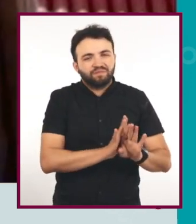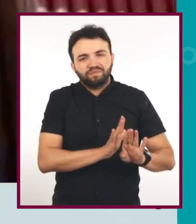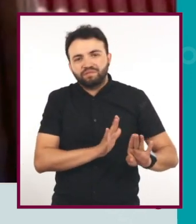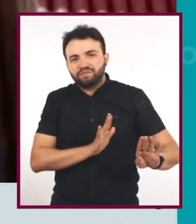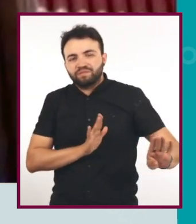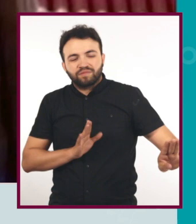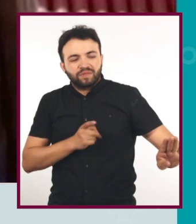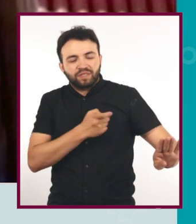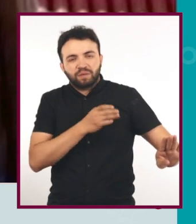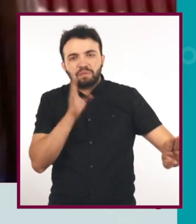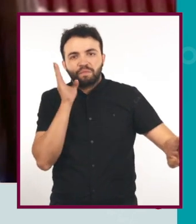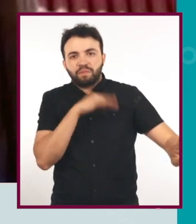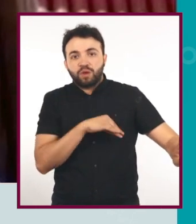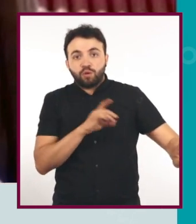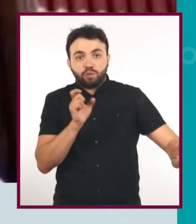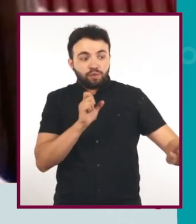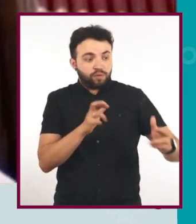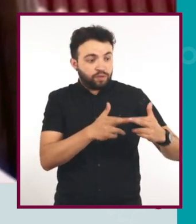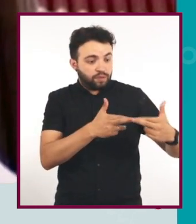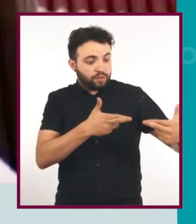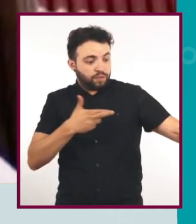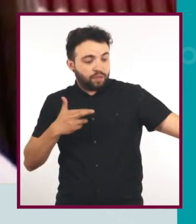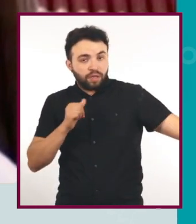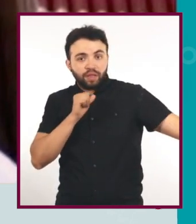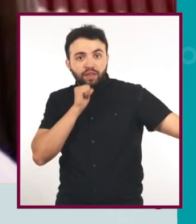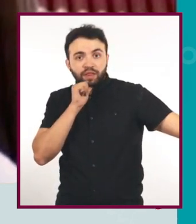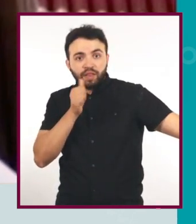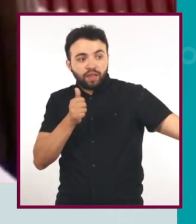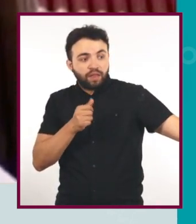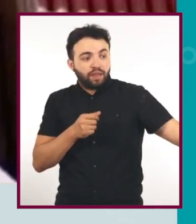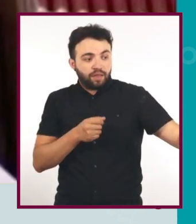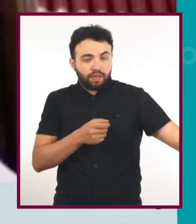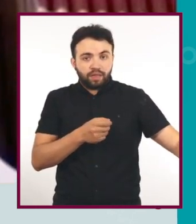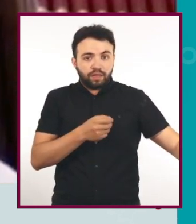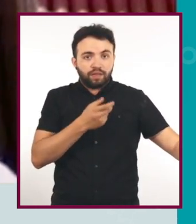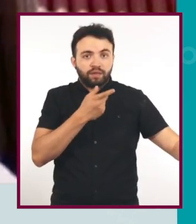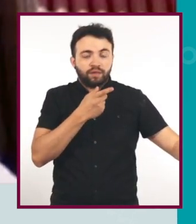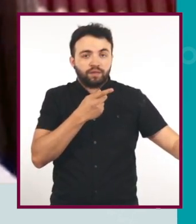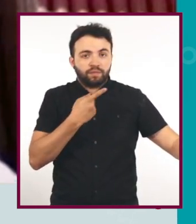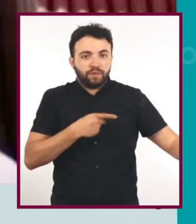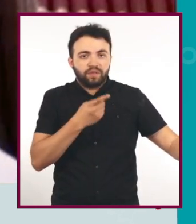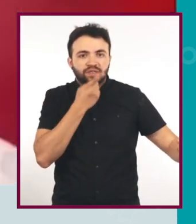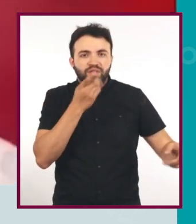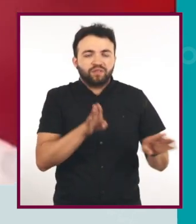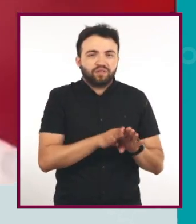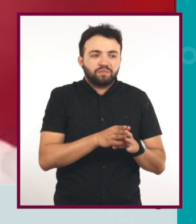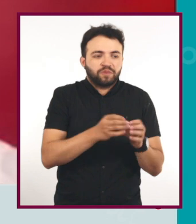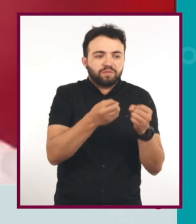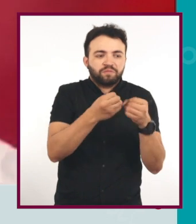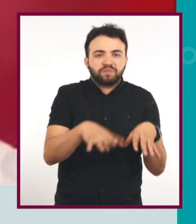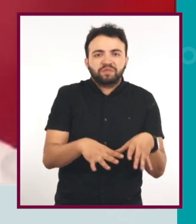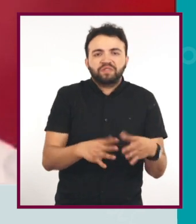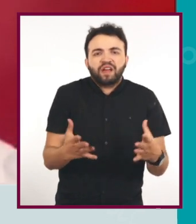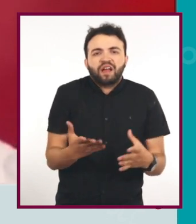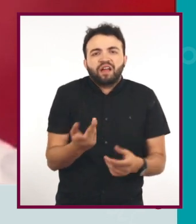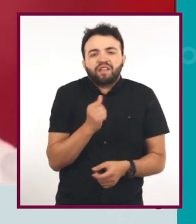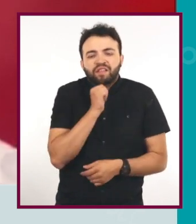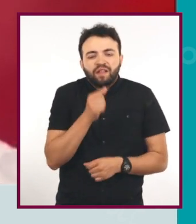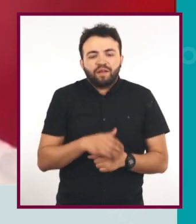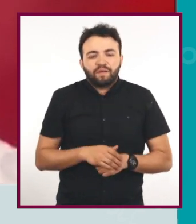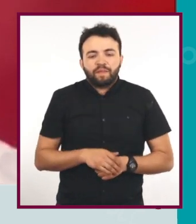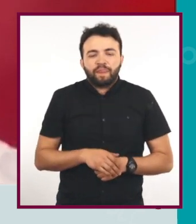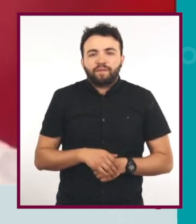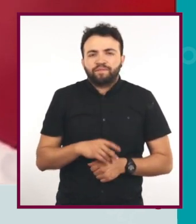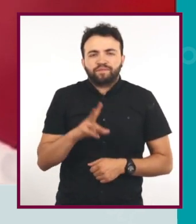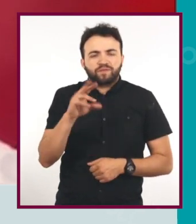estén relacionadas para nada, él diga, ups, la estoy perdiendo, se dé cuenta y ya no puede hacer nada. Que no quiera tomar